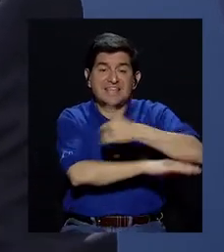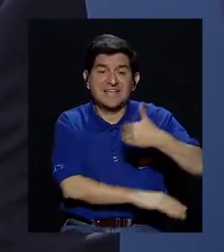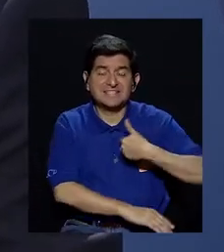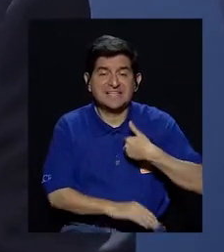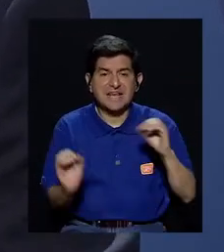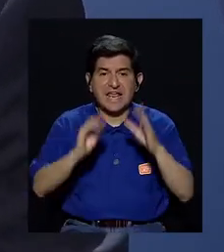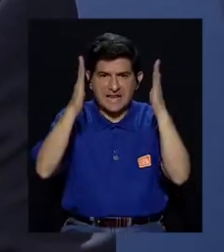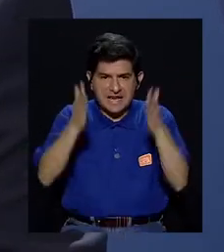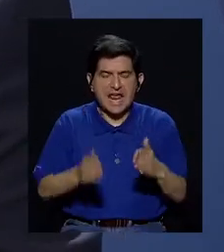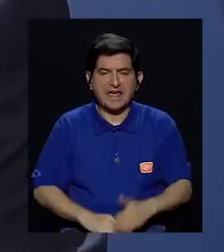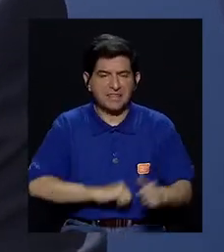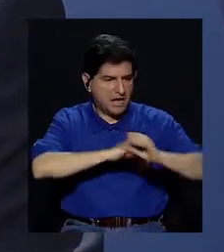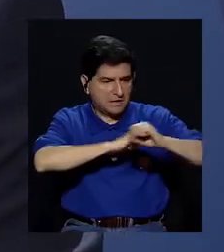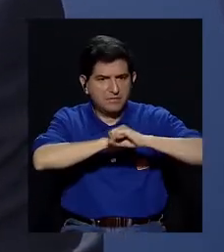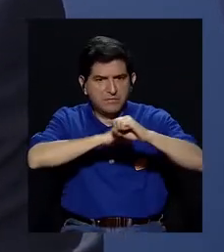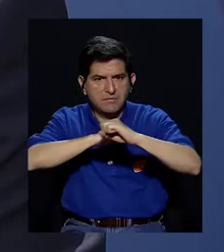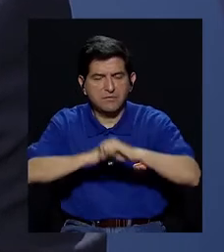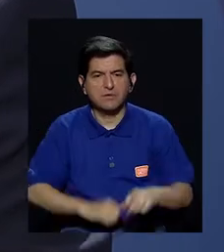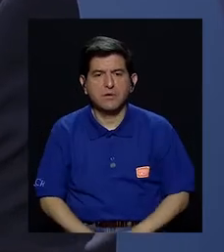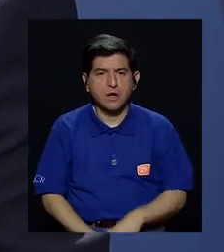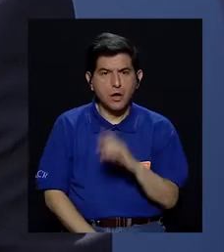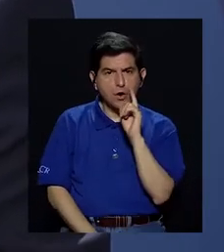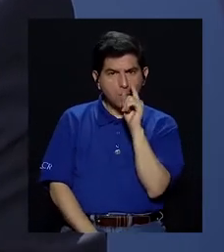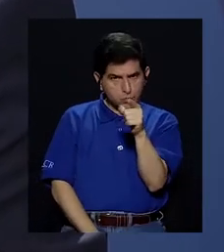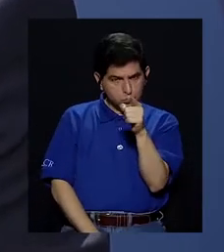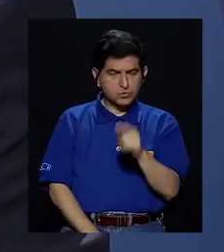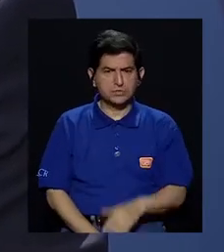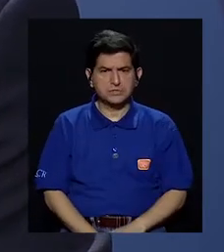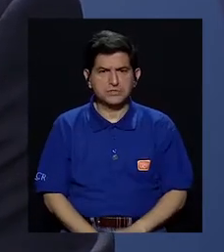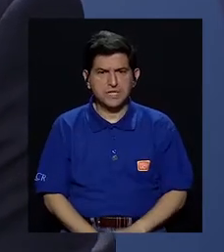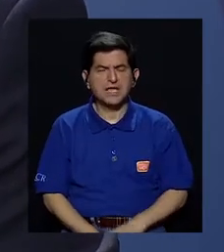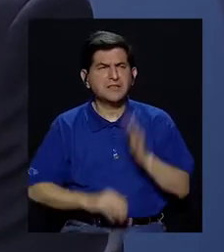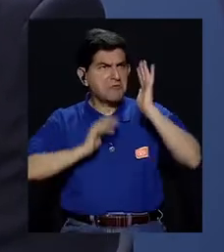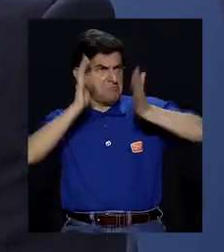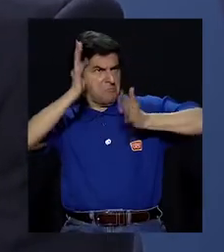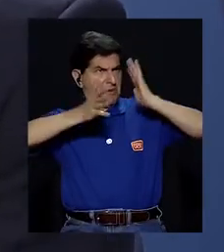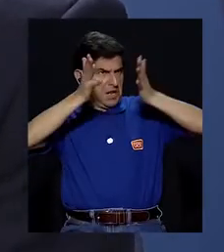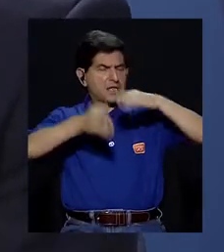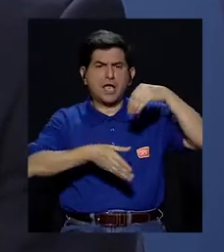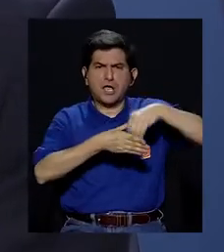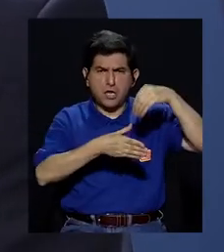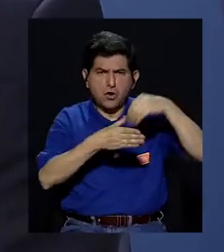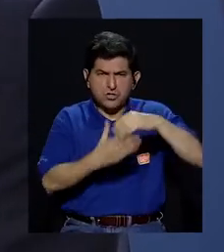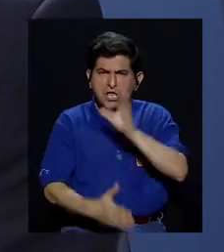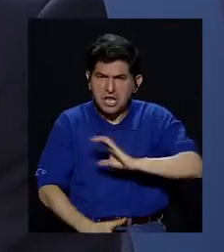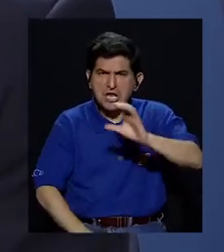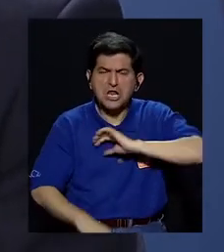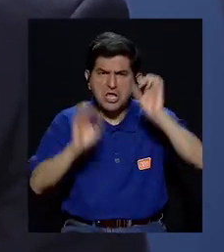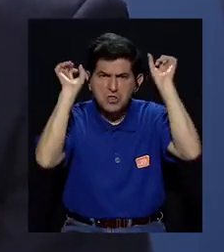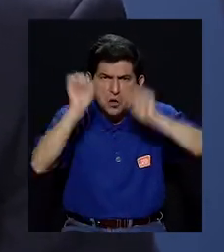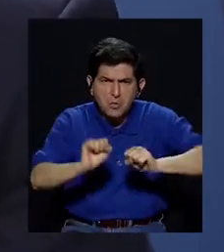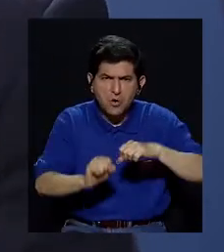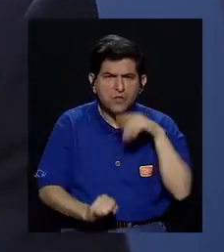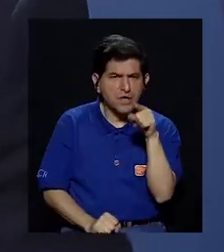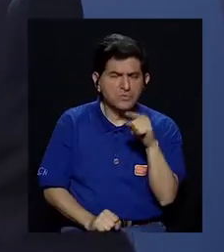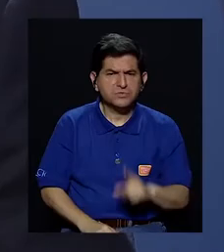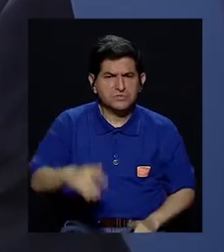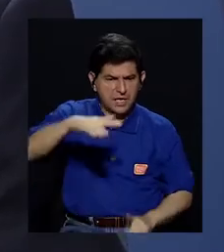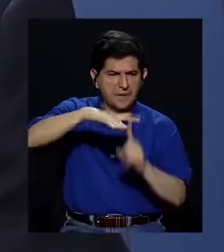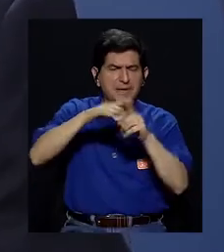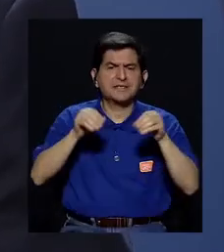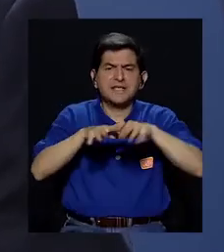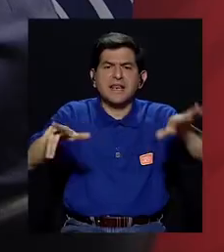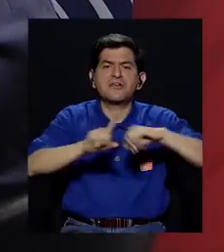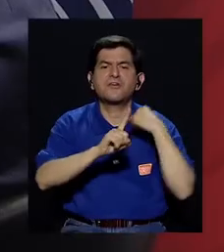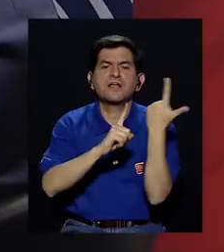donde nadie podía pautar en los cuales vos si era lo suficientemente creativo y genera más contenido de calidad podía ver temas en